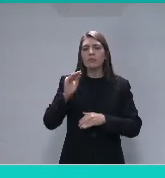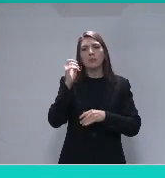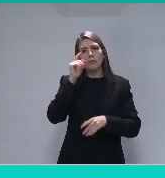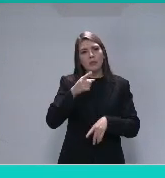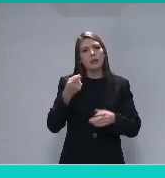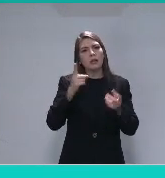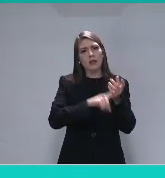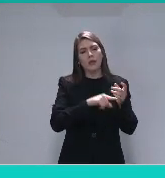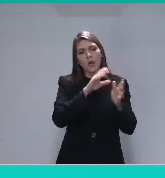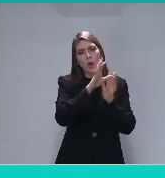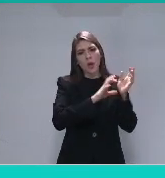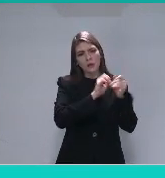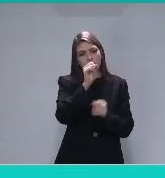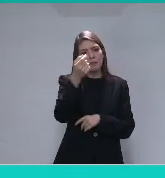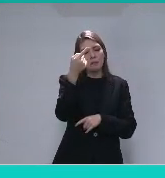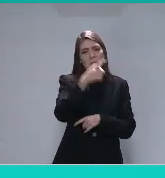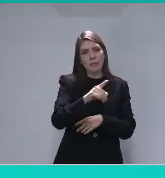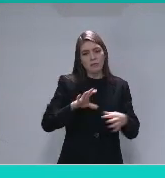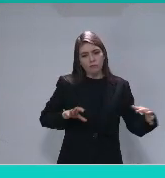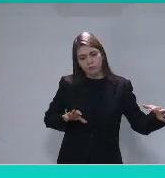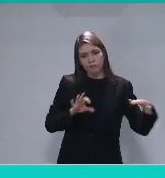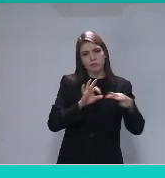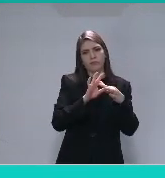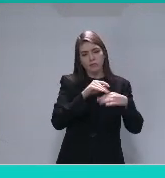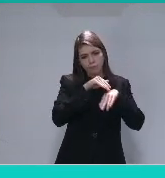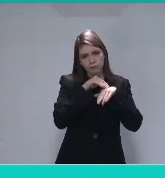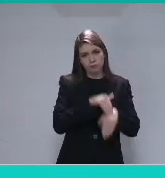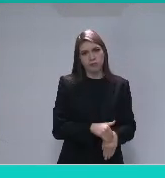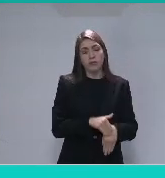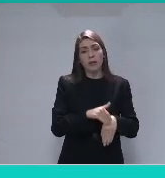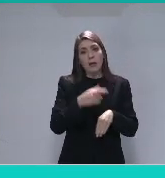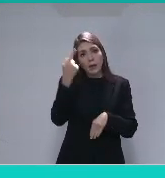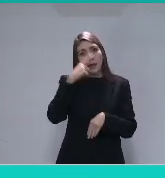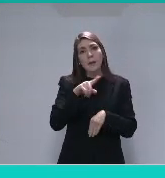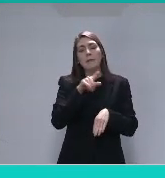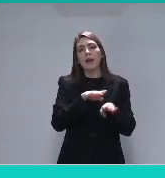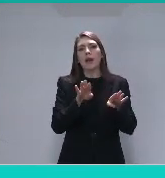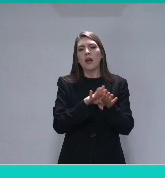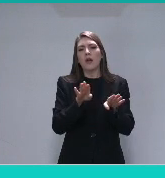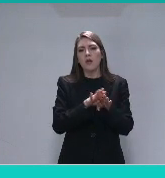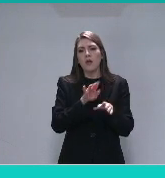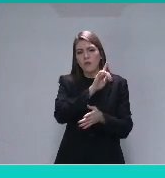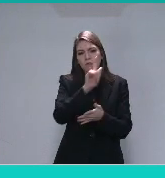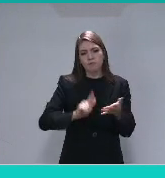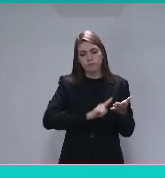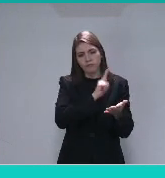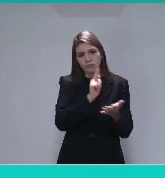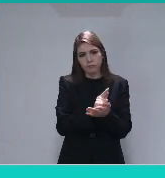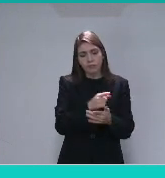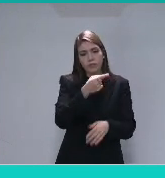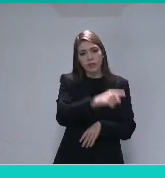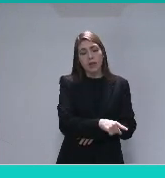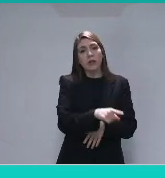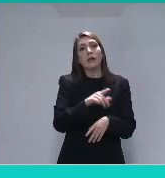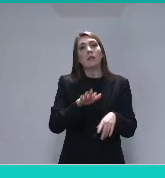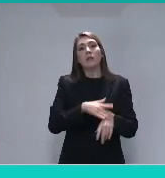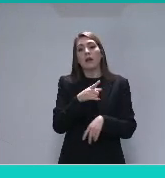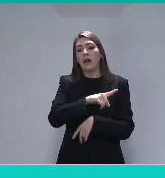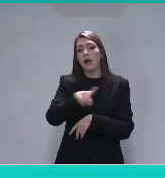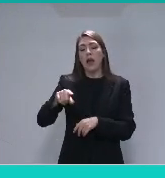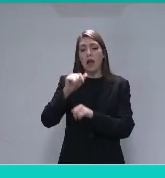y legal vigente esto en atención al principio de legalidad según el cual las autoridades